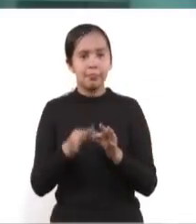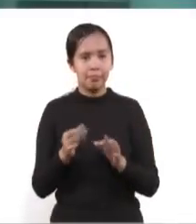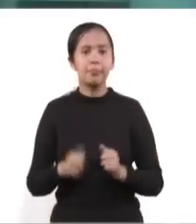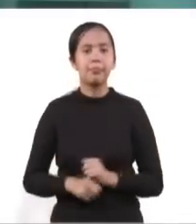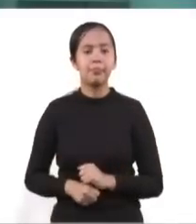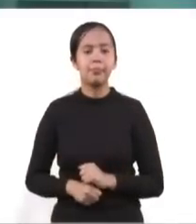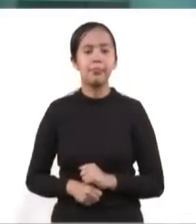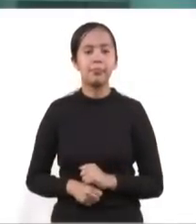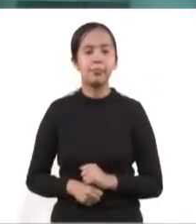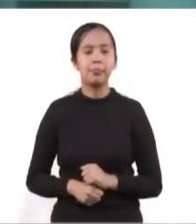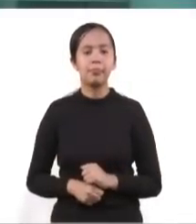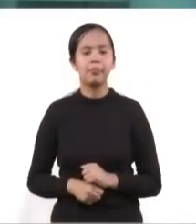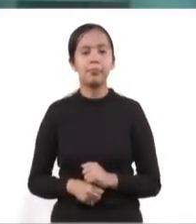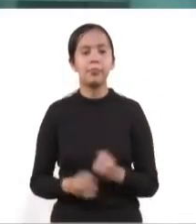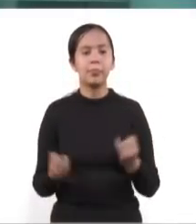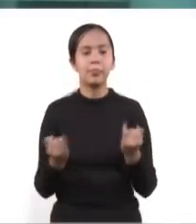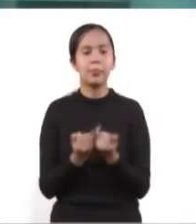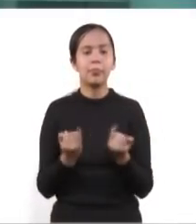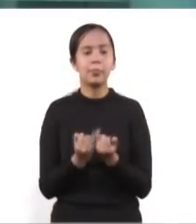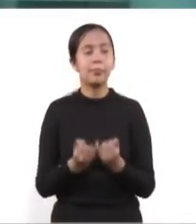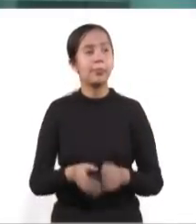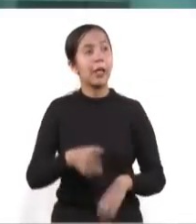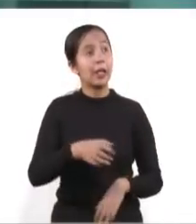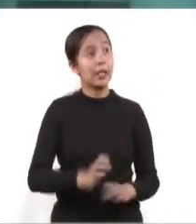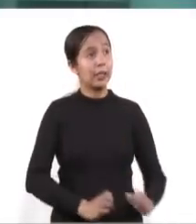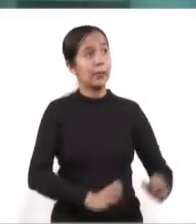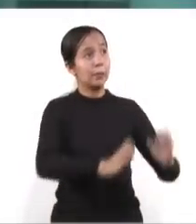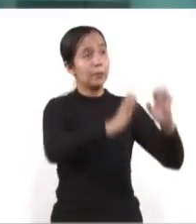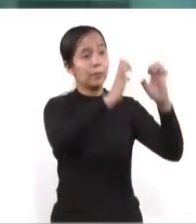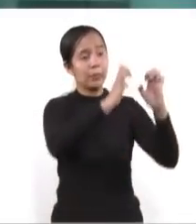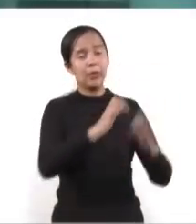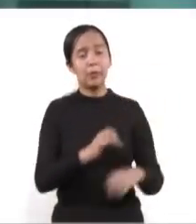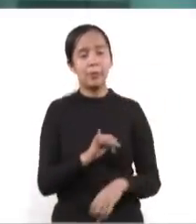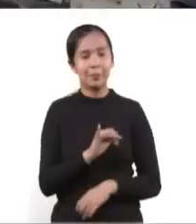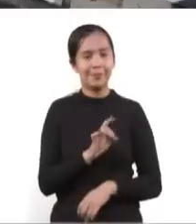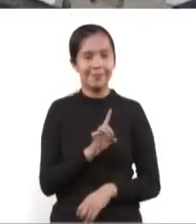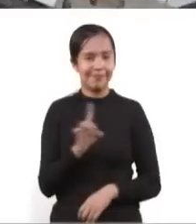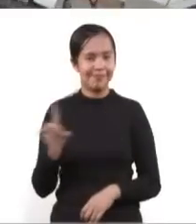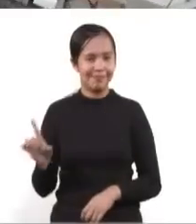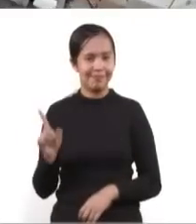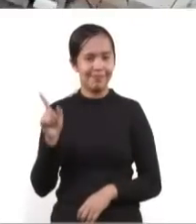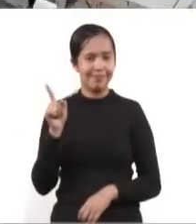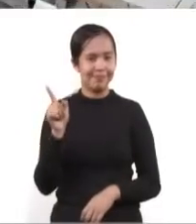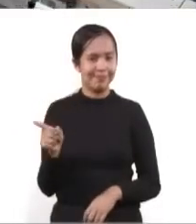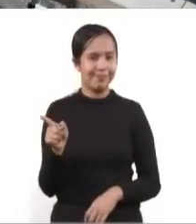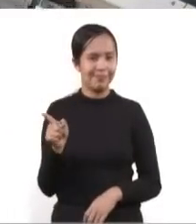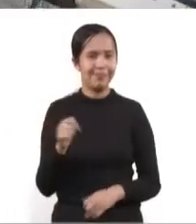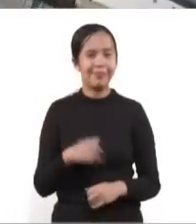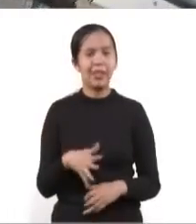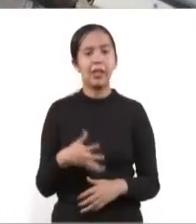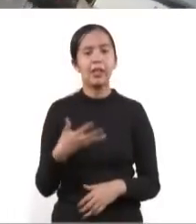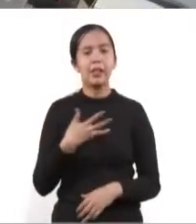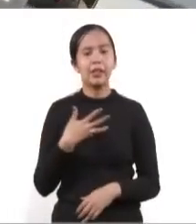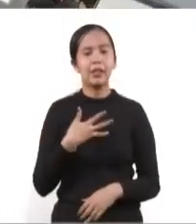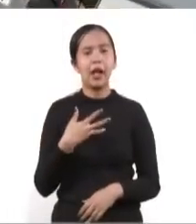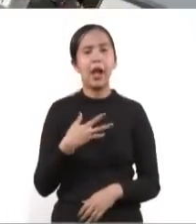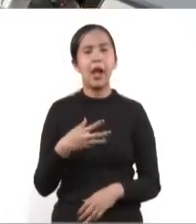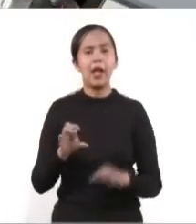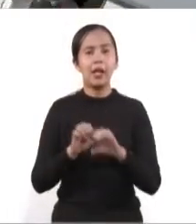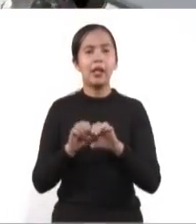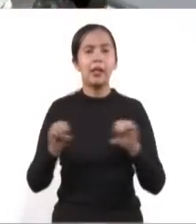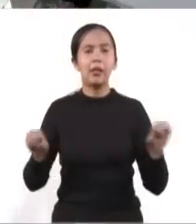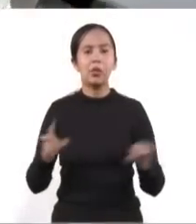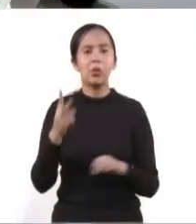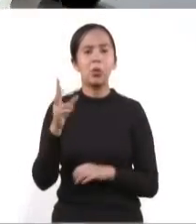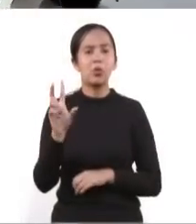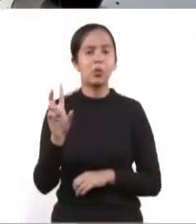Asimismo, en el edificio de su derecha, el edificio que aloja la llegada de los cables de 230, la